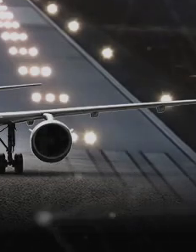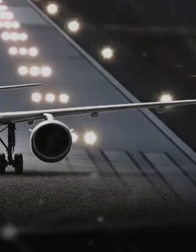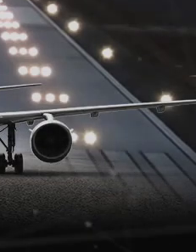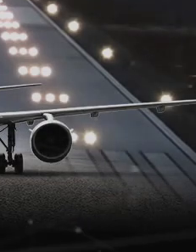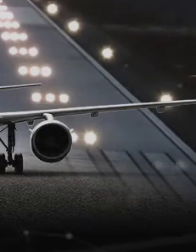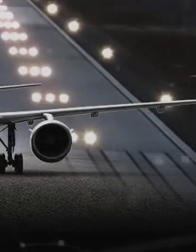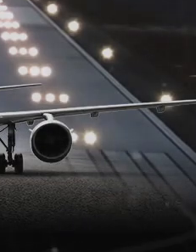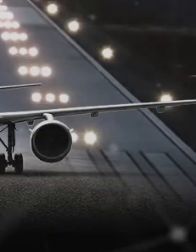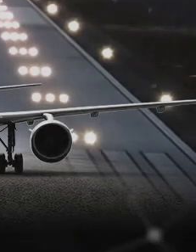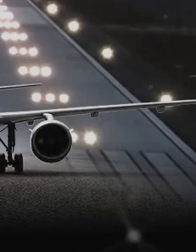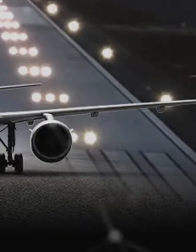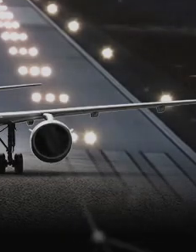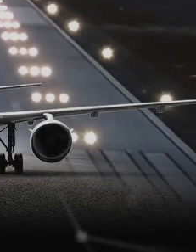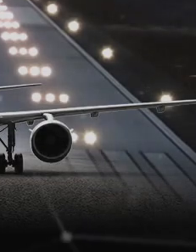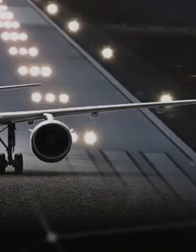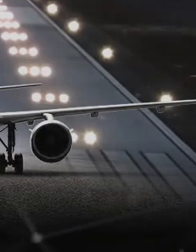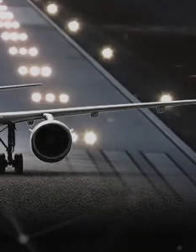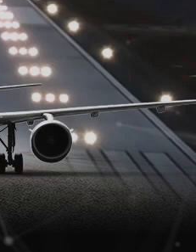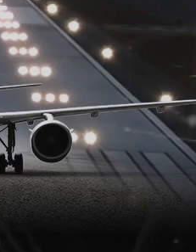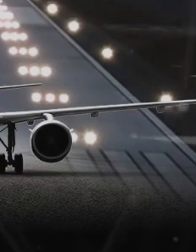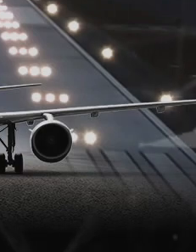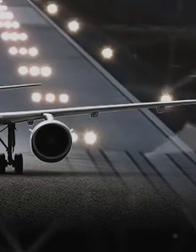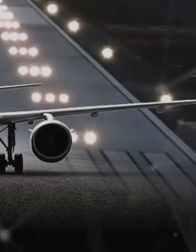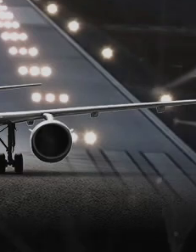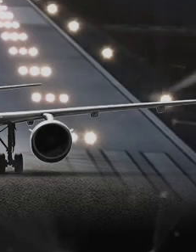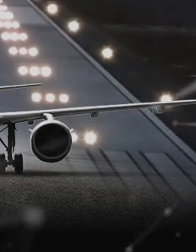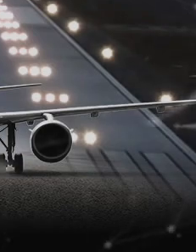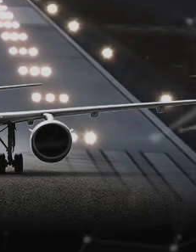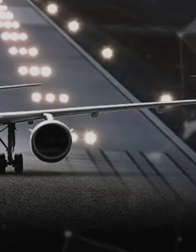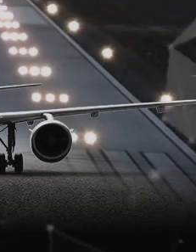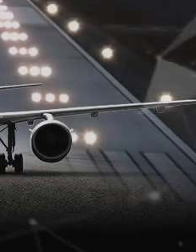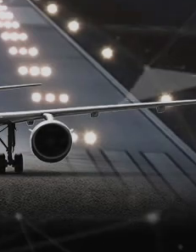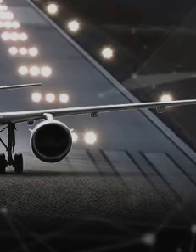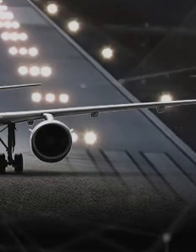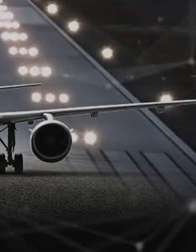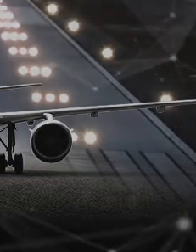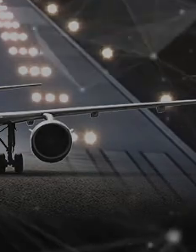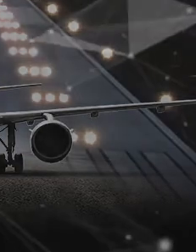El día de hoy, el presidente Andrés Manuel López Obrador